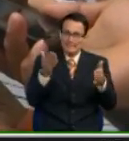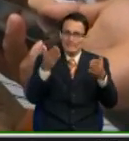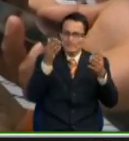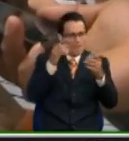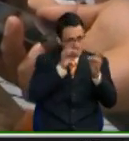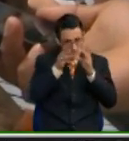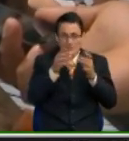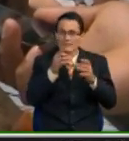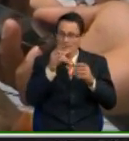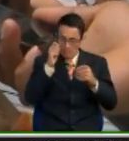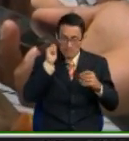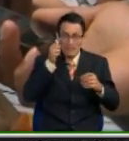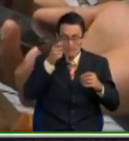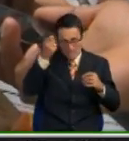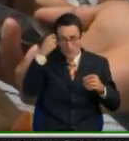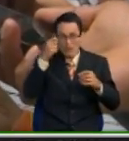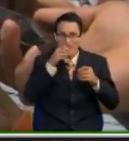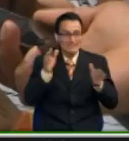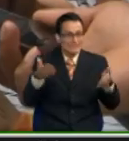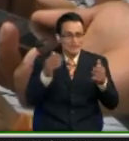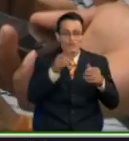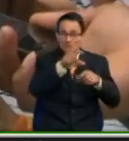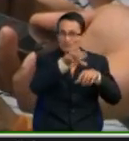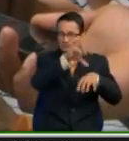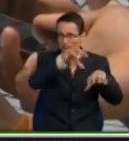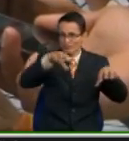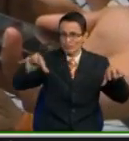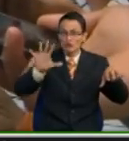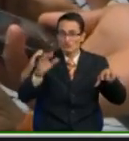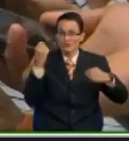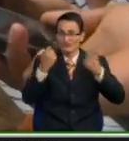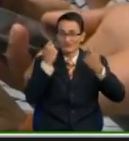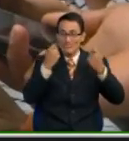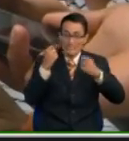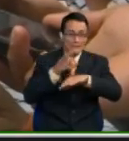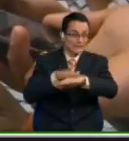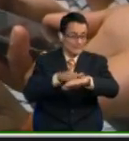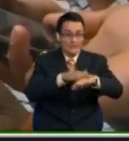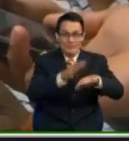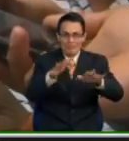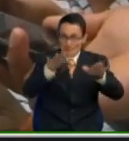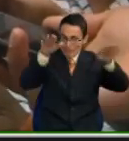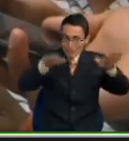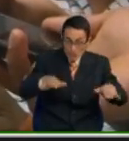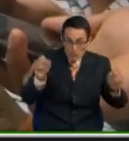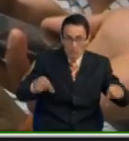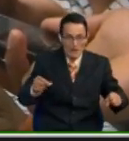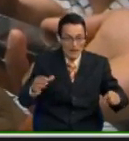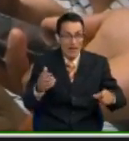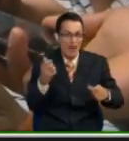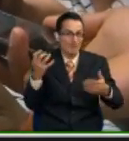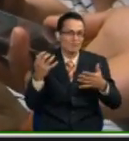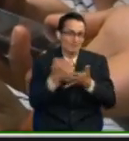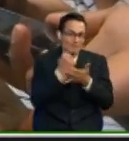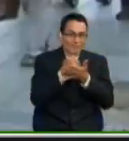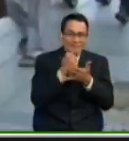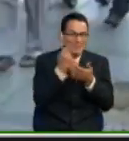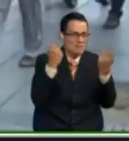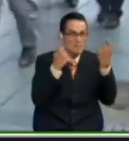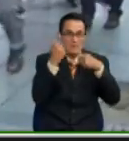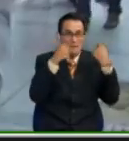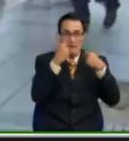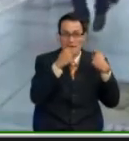herramientas a los establecimientos de comercio para que puedan desarrollar una verdadera promoción y mercadeo y aumentar las fechas en este día